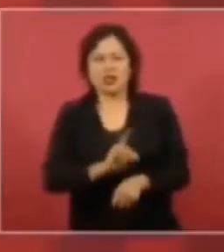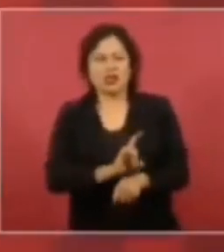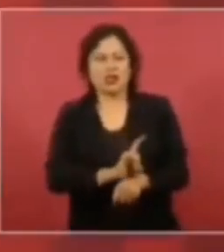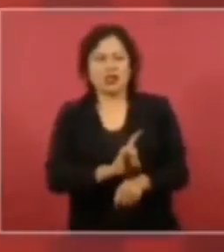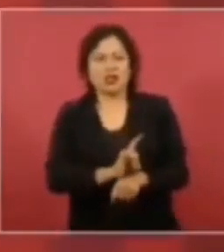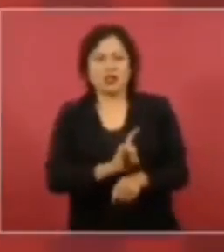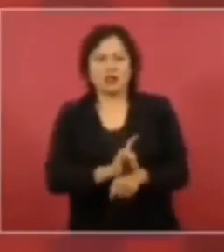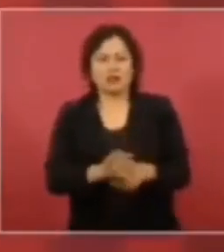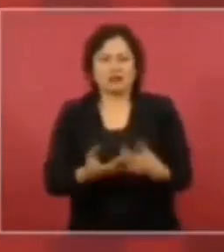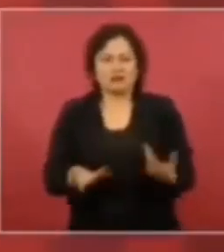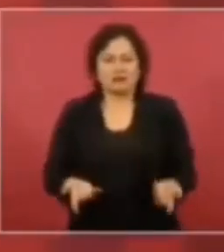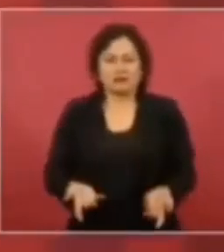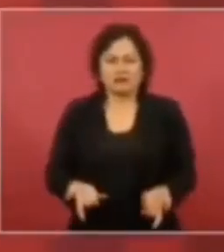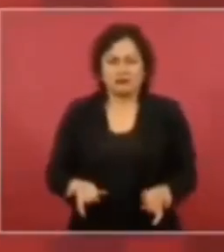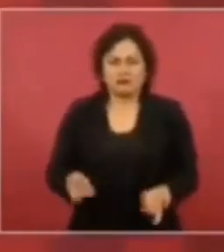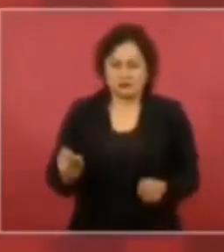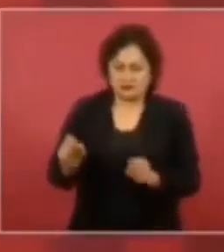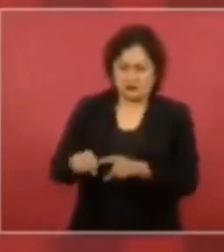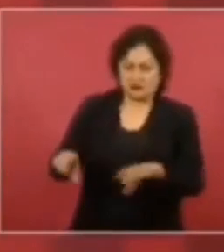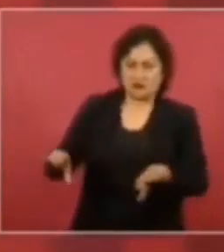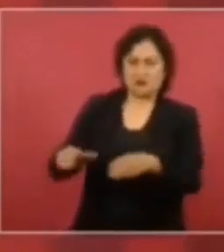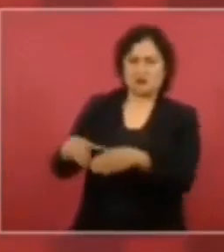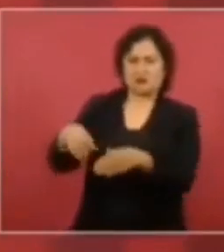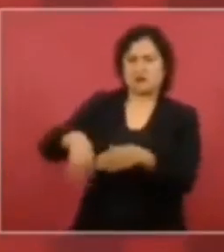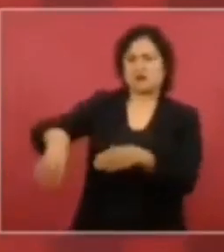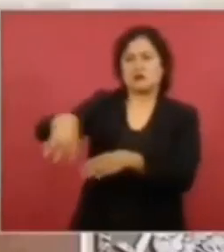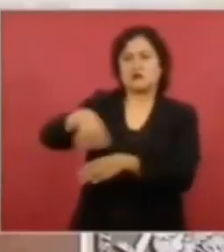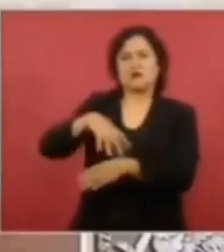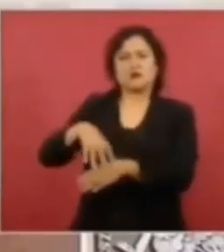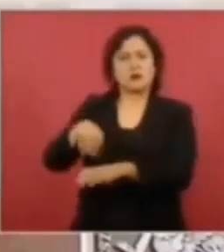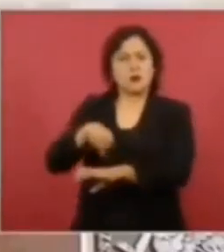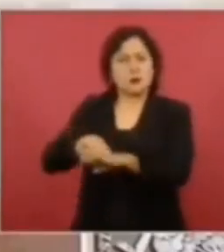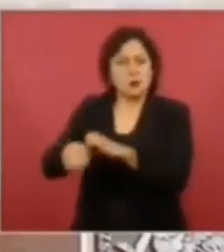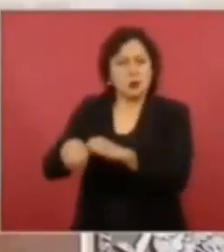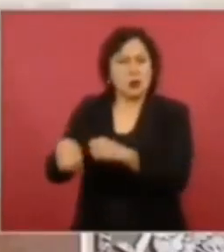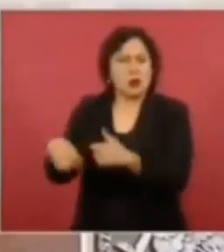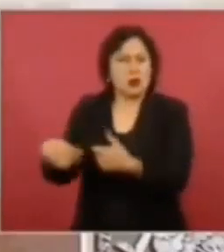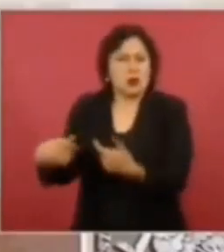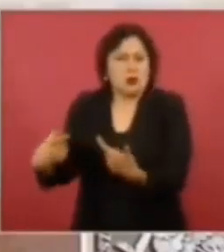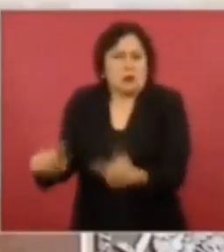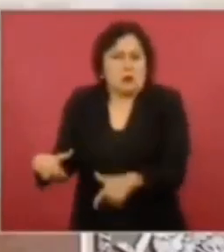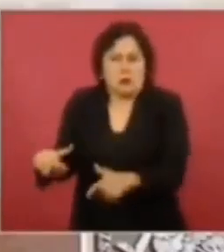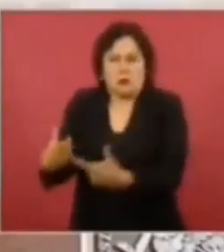de grupos económicos muy poderosos,